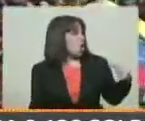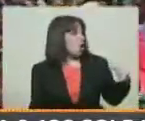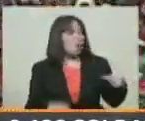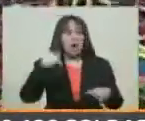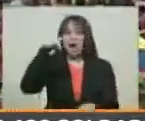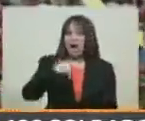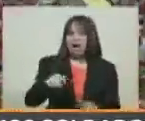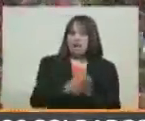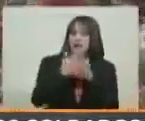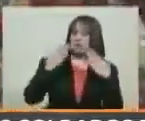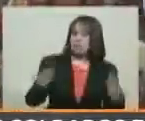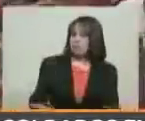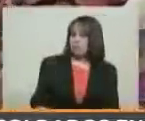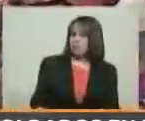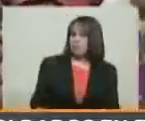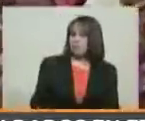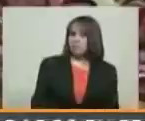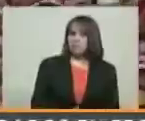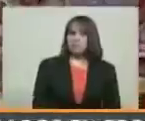Carúpano?